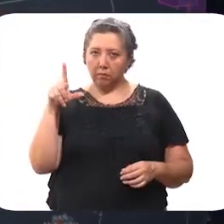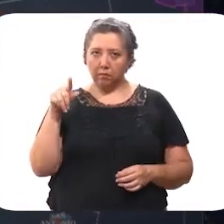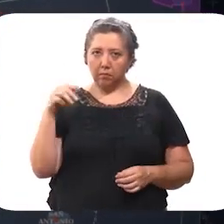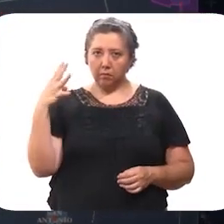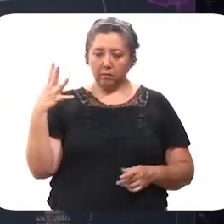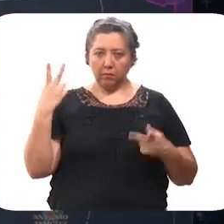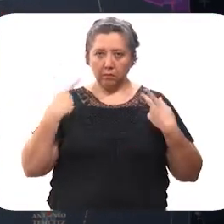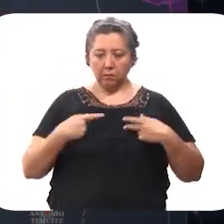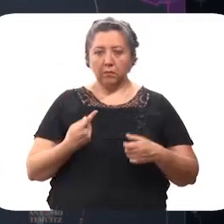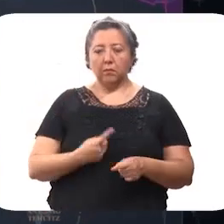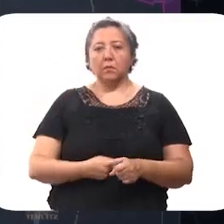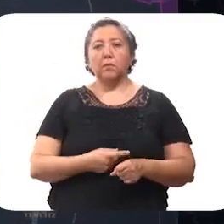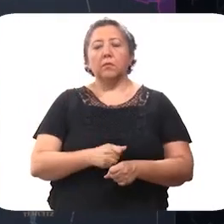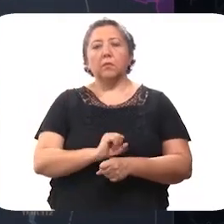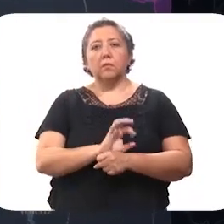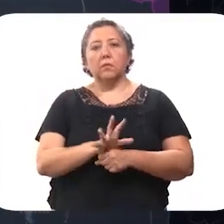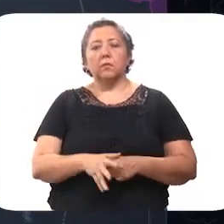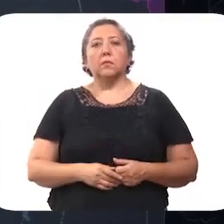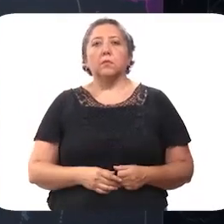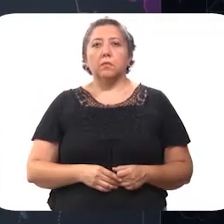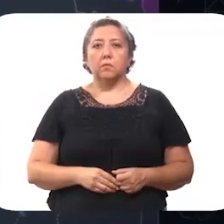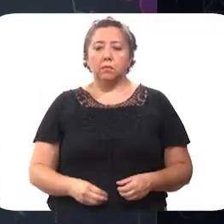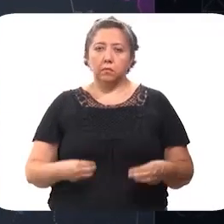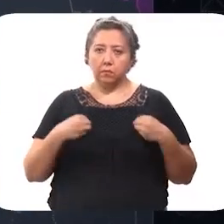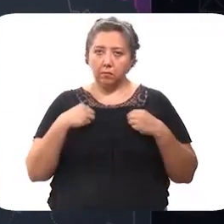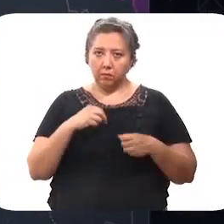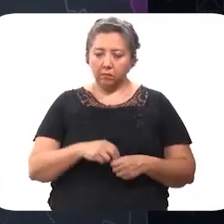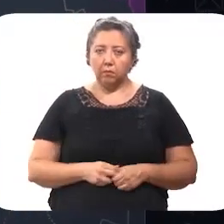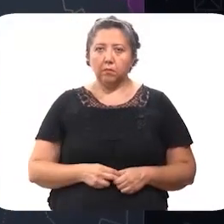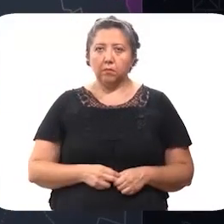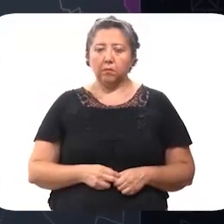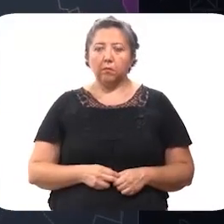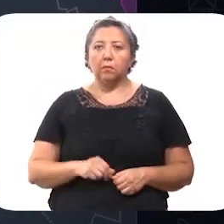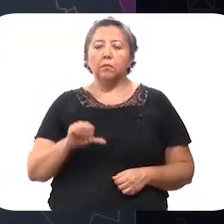46.174 personas contagiadas de coronavirus, que viven en